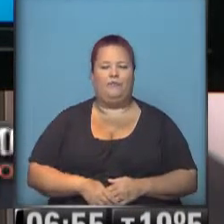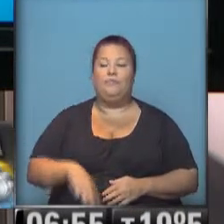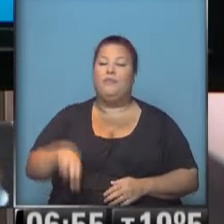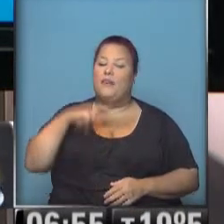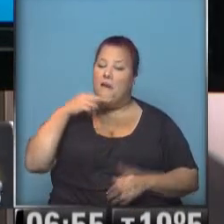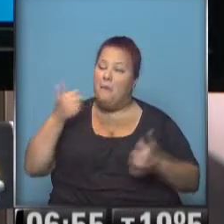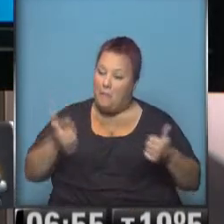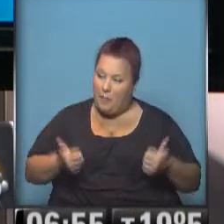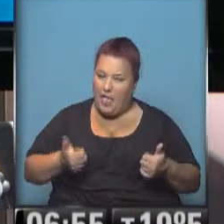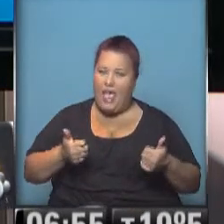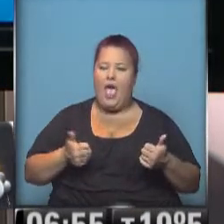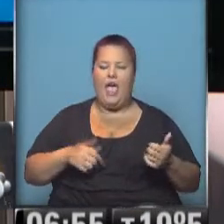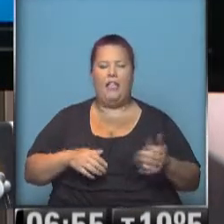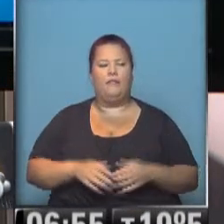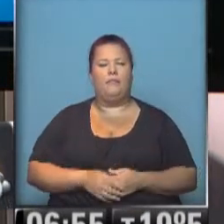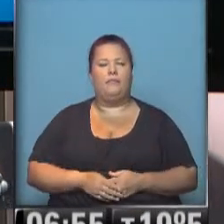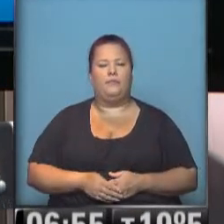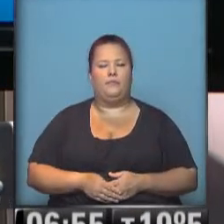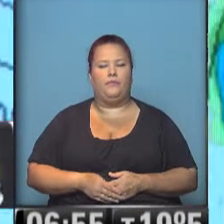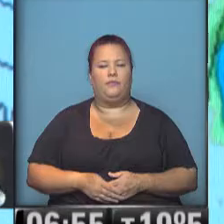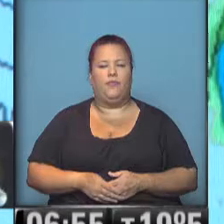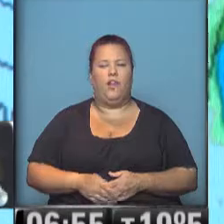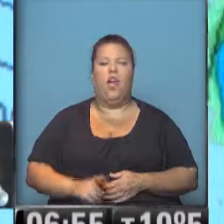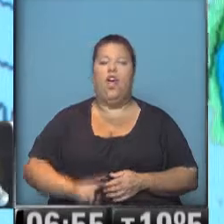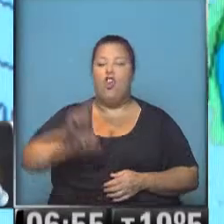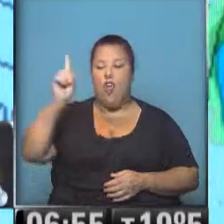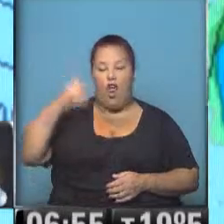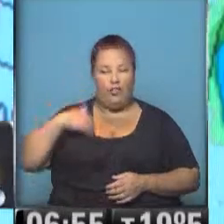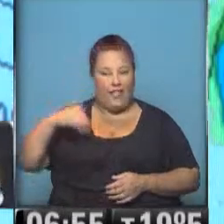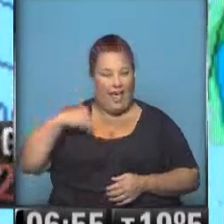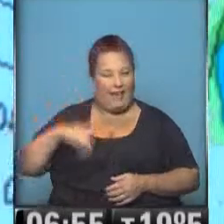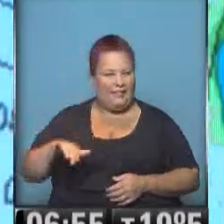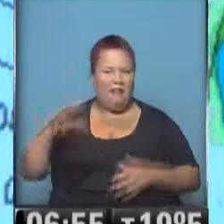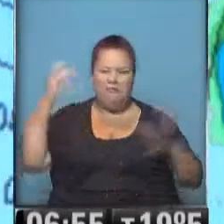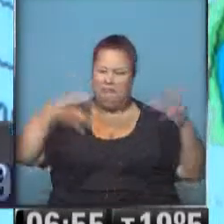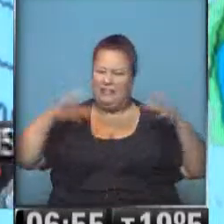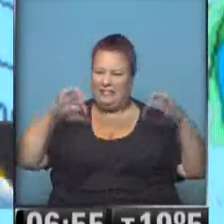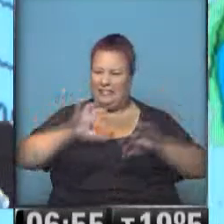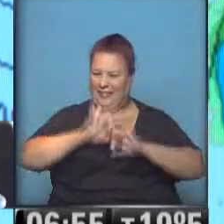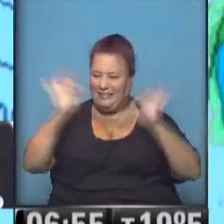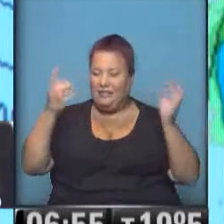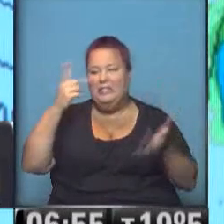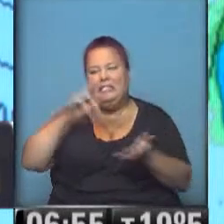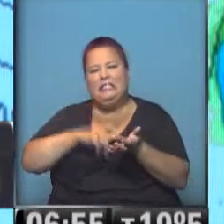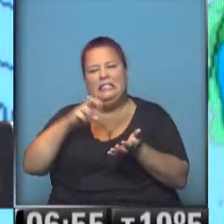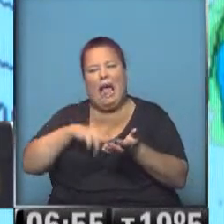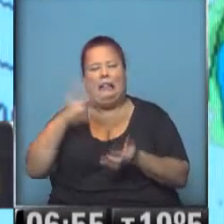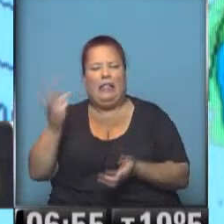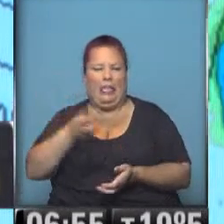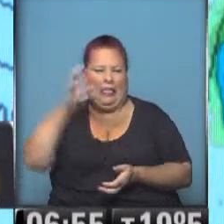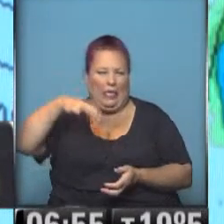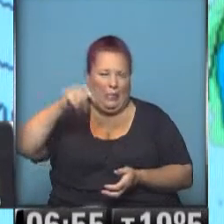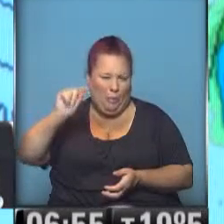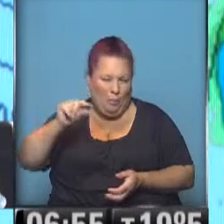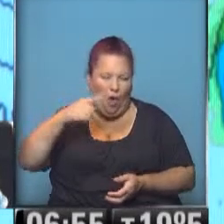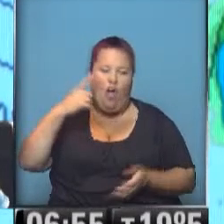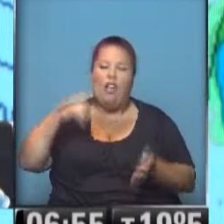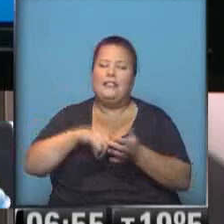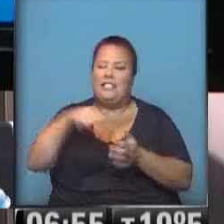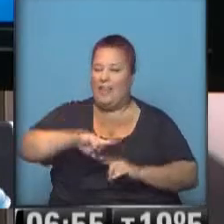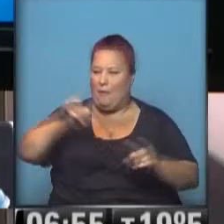Bien, el efecto del anticiclón, ¿eh? En el norte del país, nada de lluvias. Ahí en Salta, dos gotitas nada más. Zona central